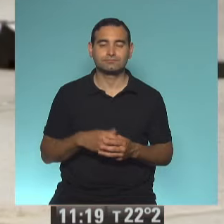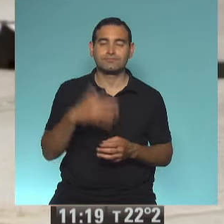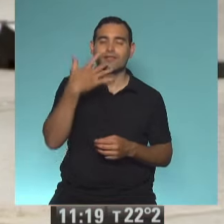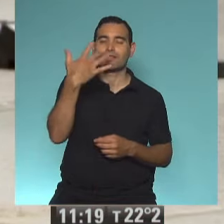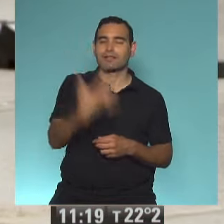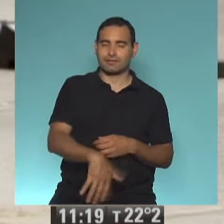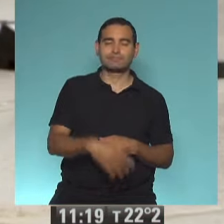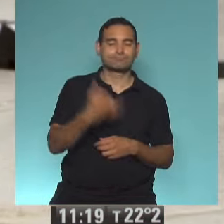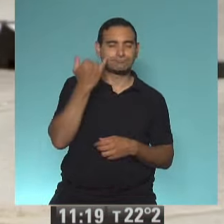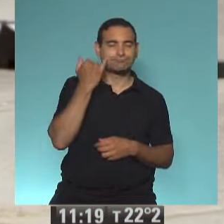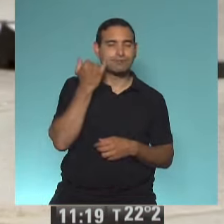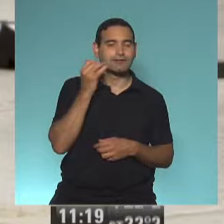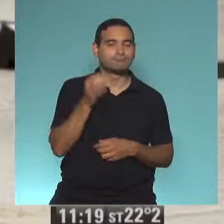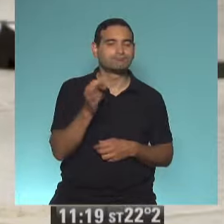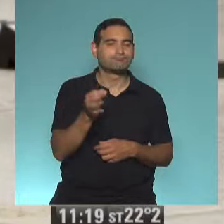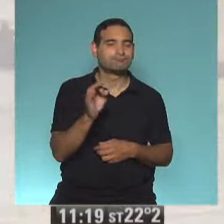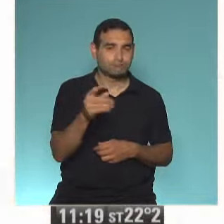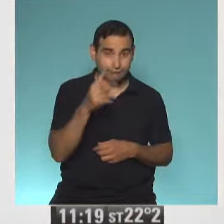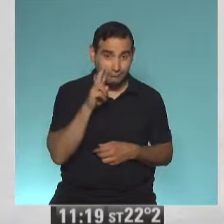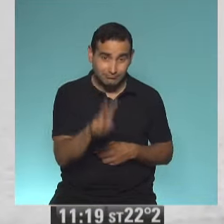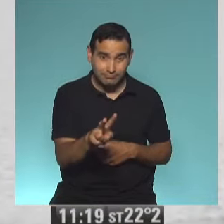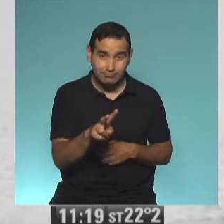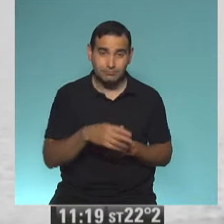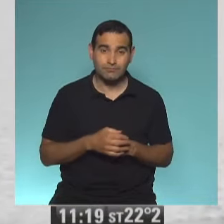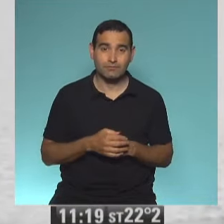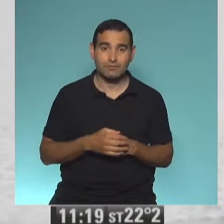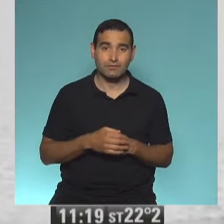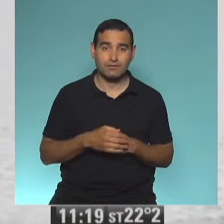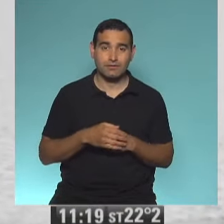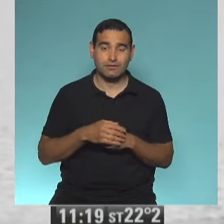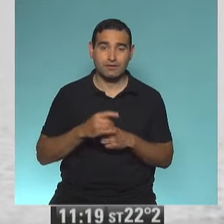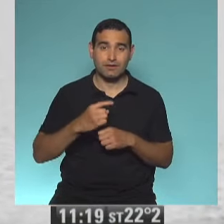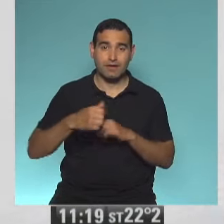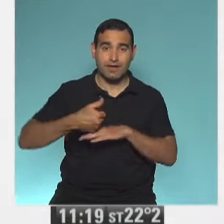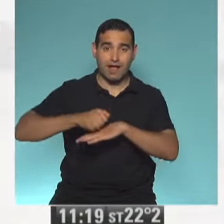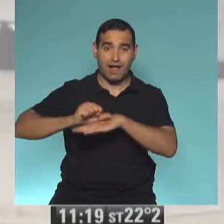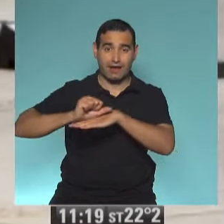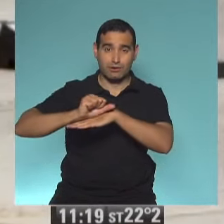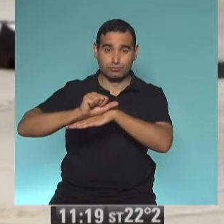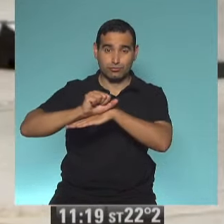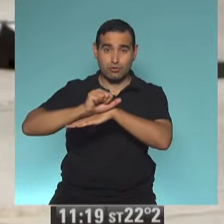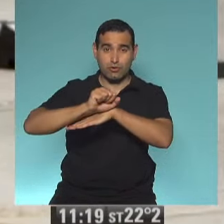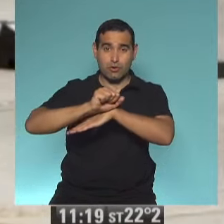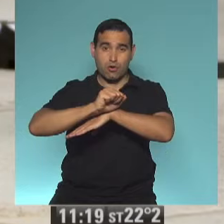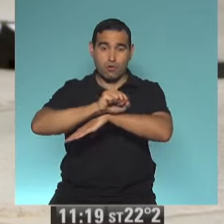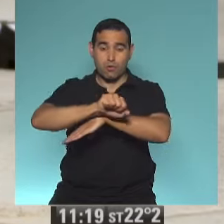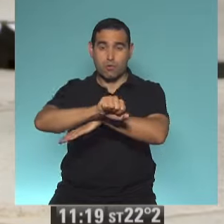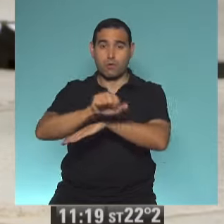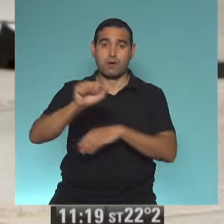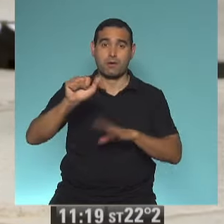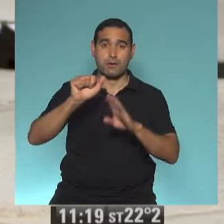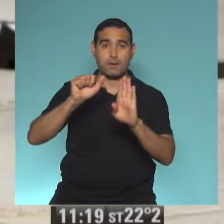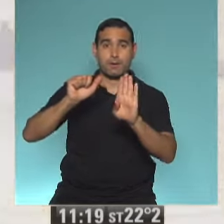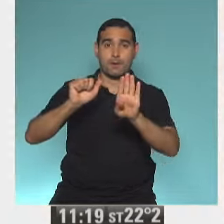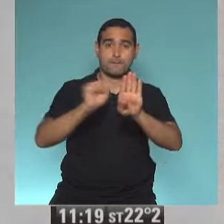Ya sé qué pasó. ¿Lo ven? El caracol pasó caminando por al lado de las fichas,